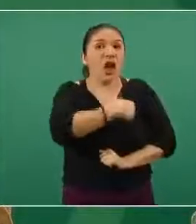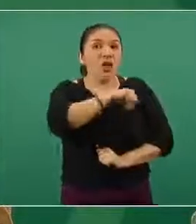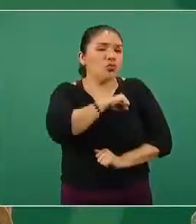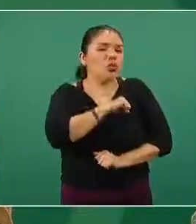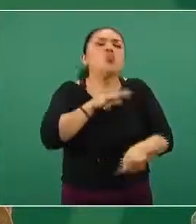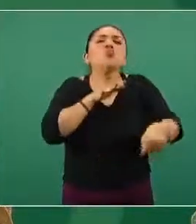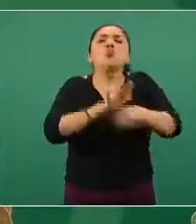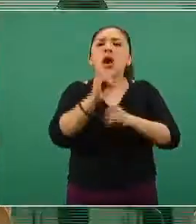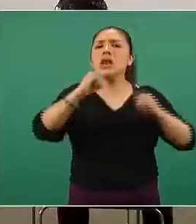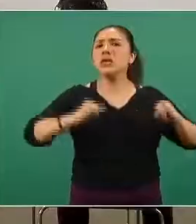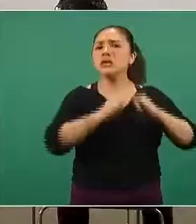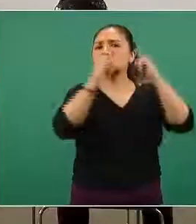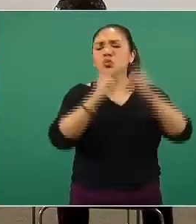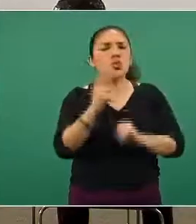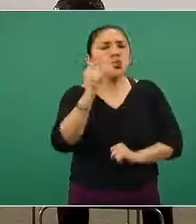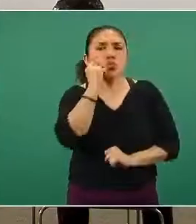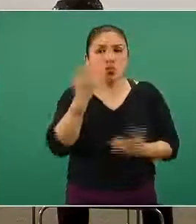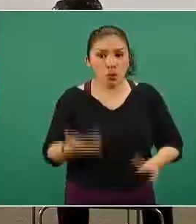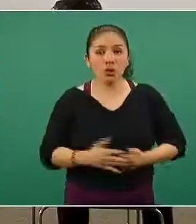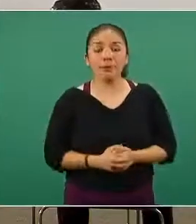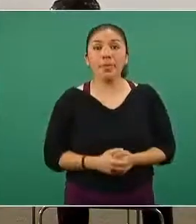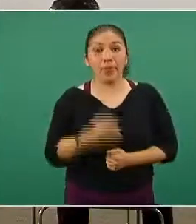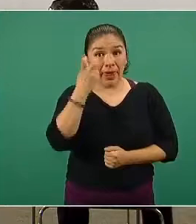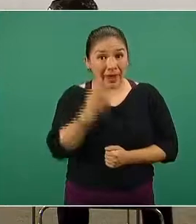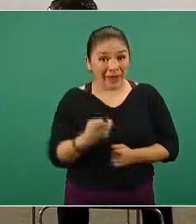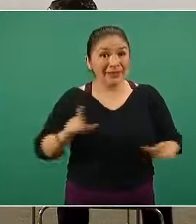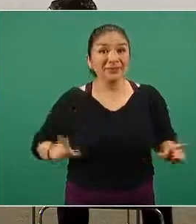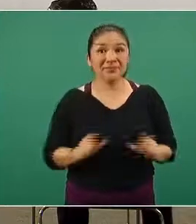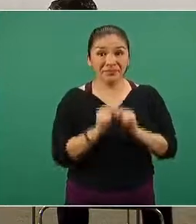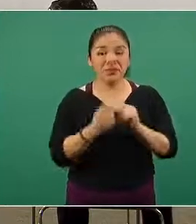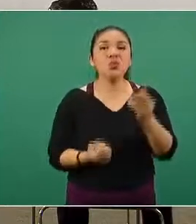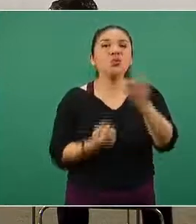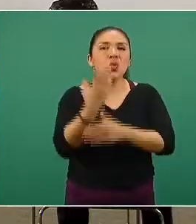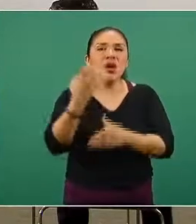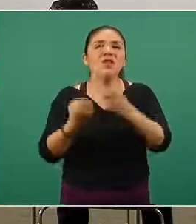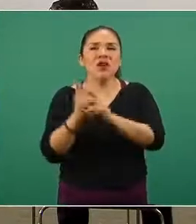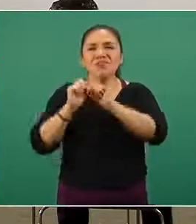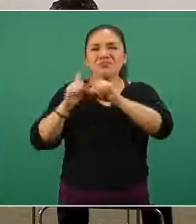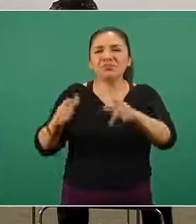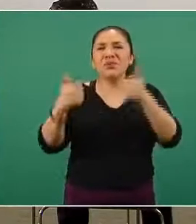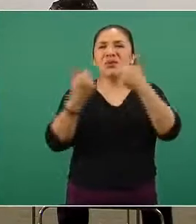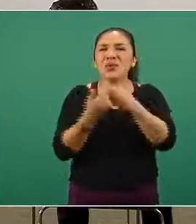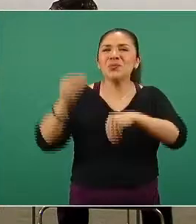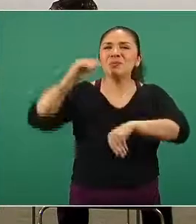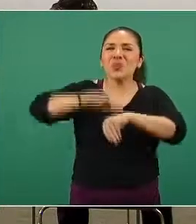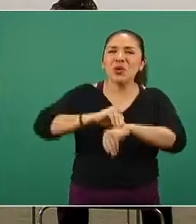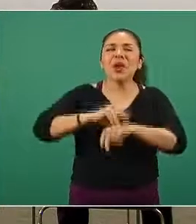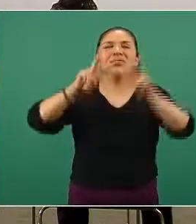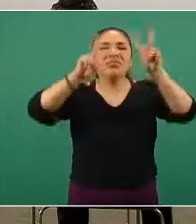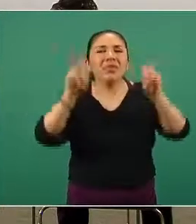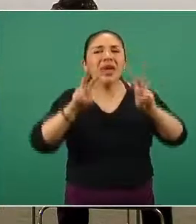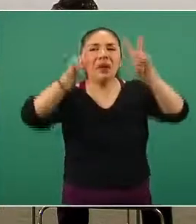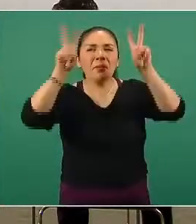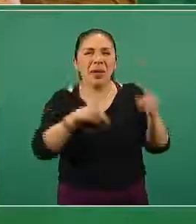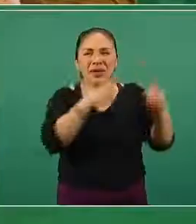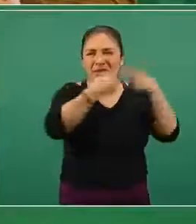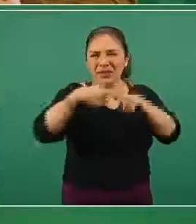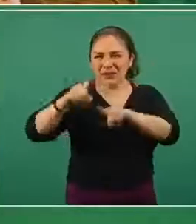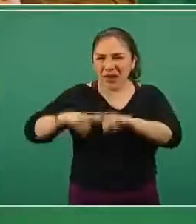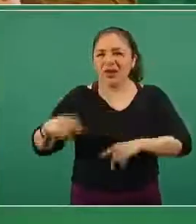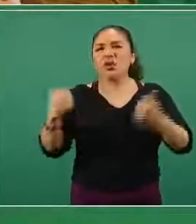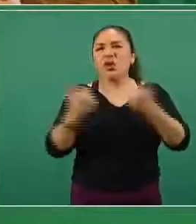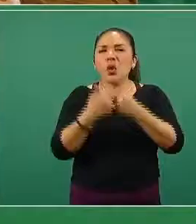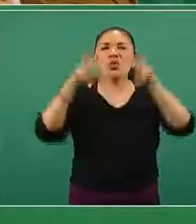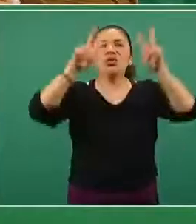en cualquier punto. Pues con estas nuevas inclusiones de temas temáticos y